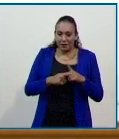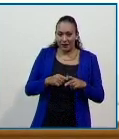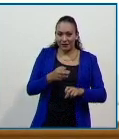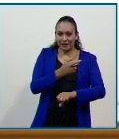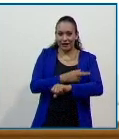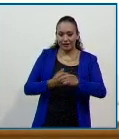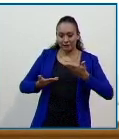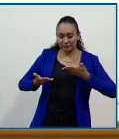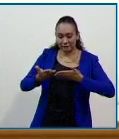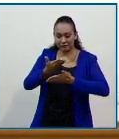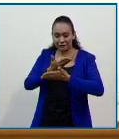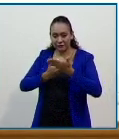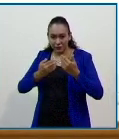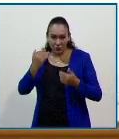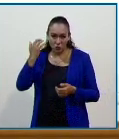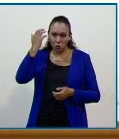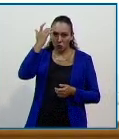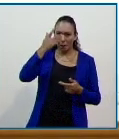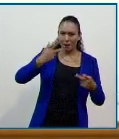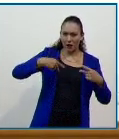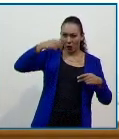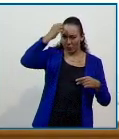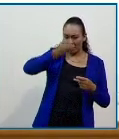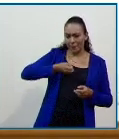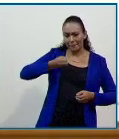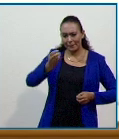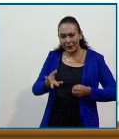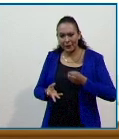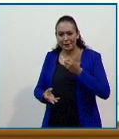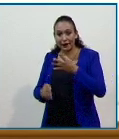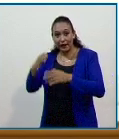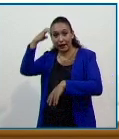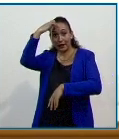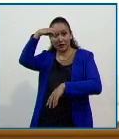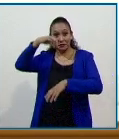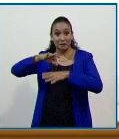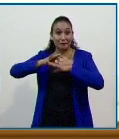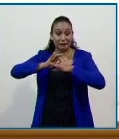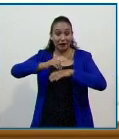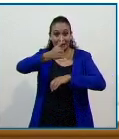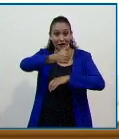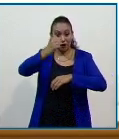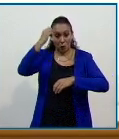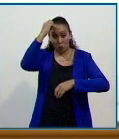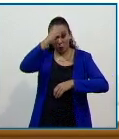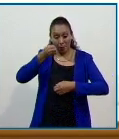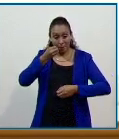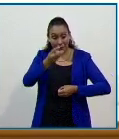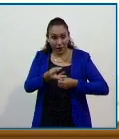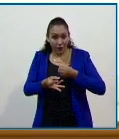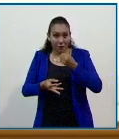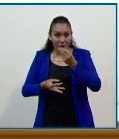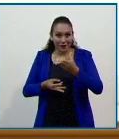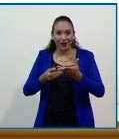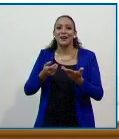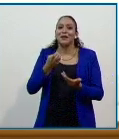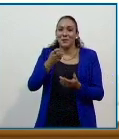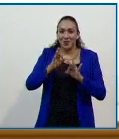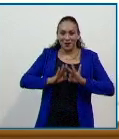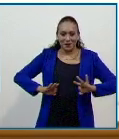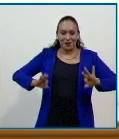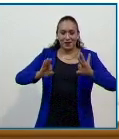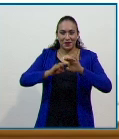de análisis colectivo desde nuestra experiencia, desde nuestro día a